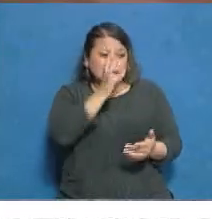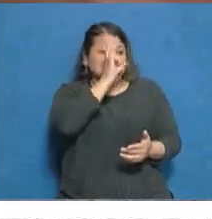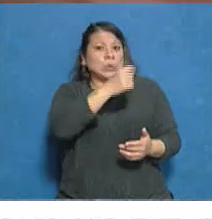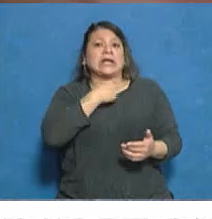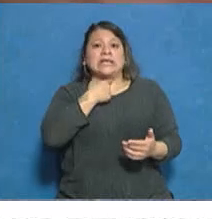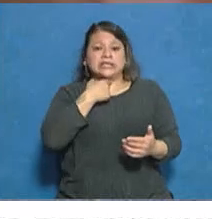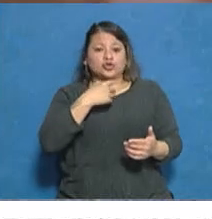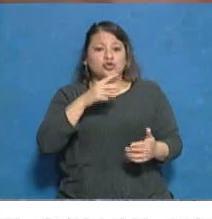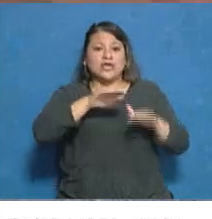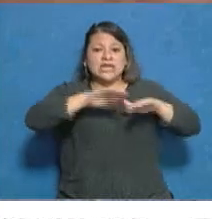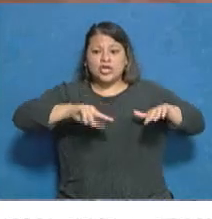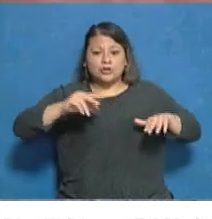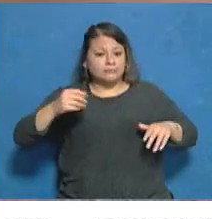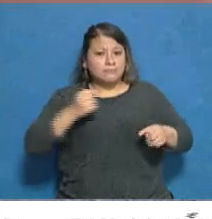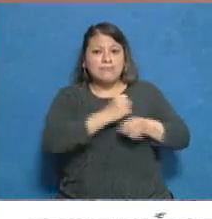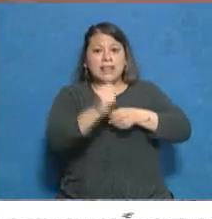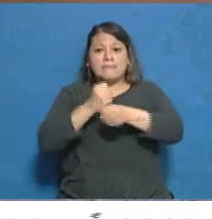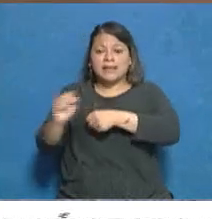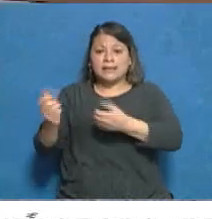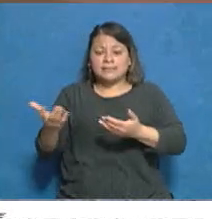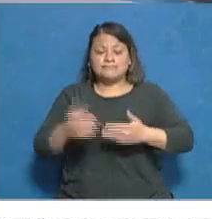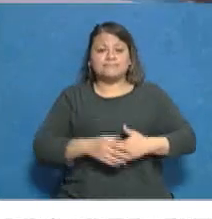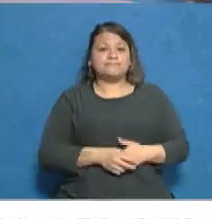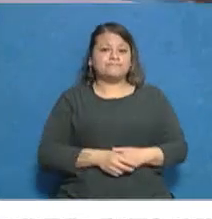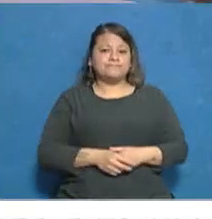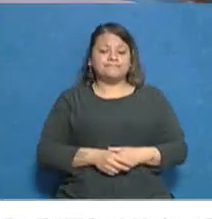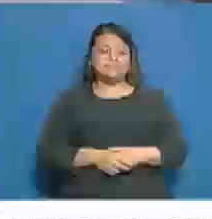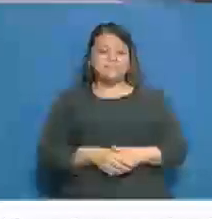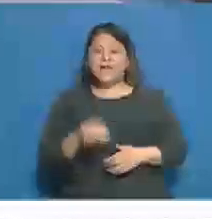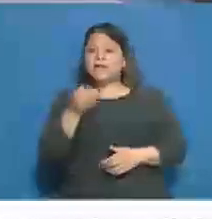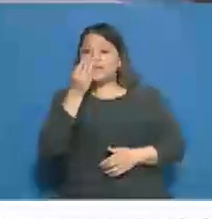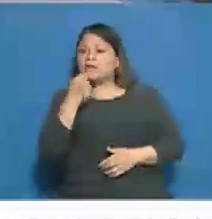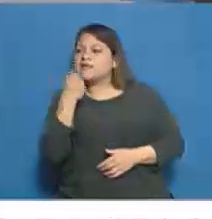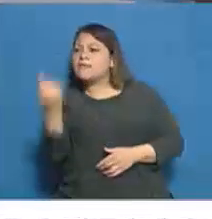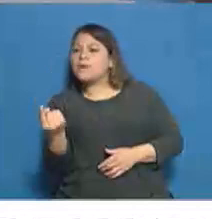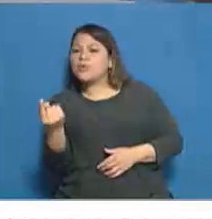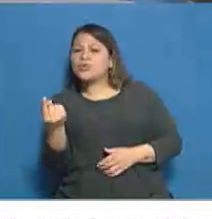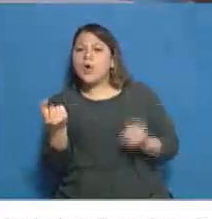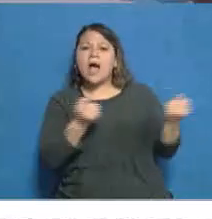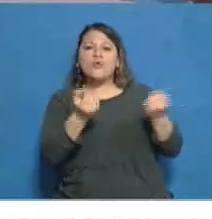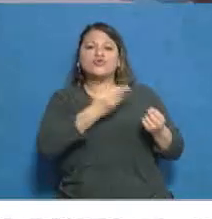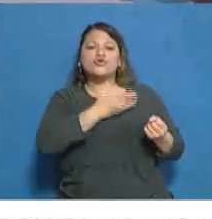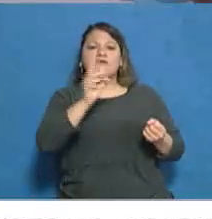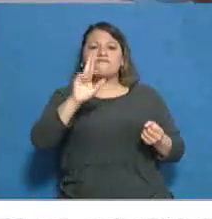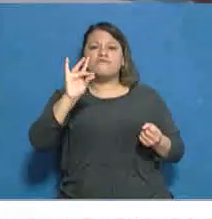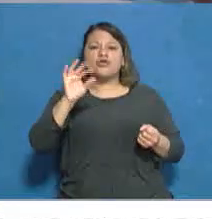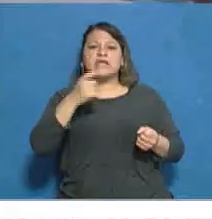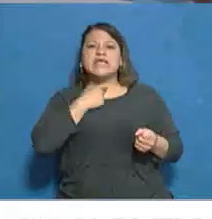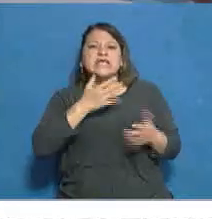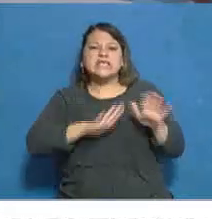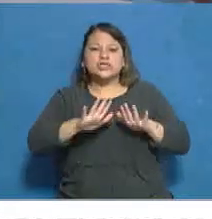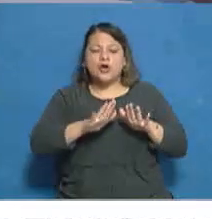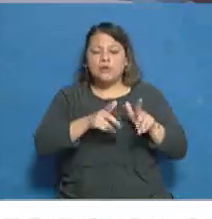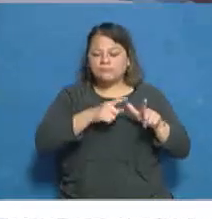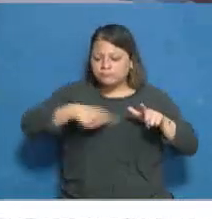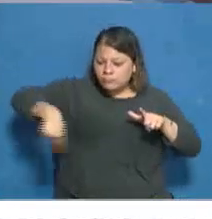este resultado. Se le preguntó a este testigo qué maniobra hizo el Ford, respondió, intentó seguir por la costanera,